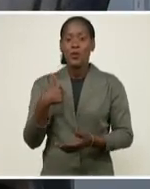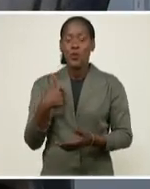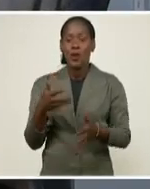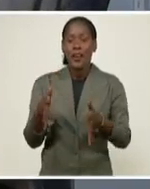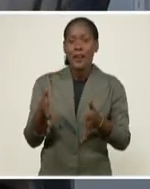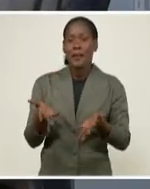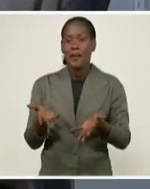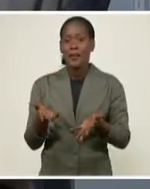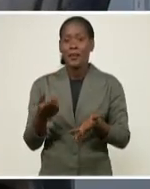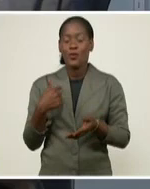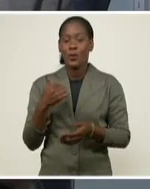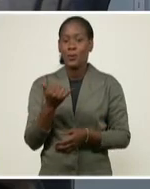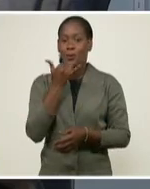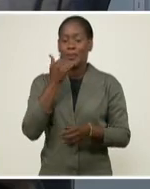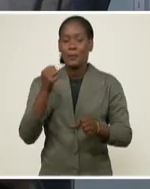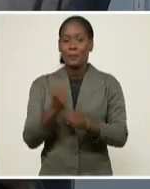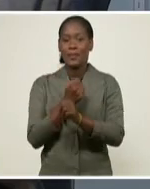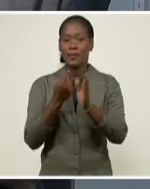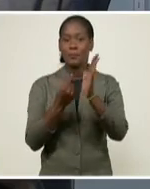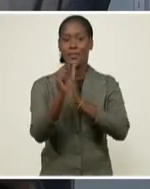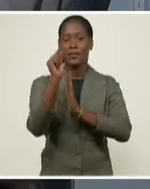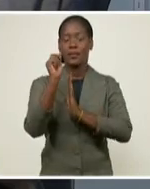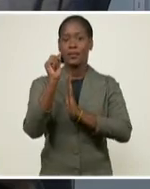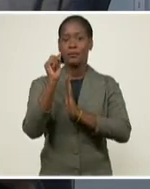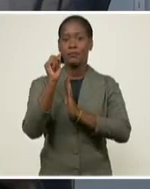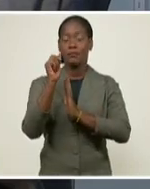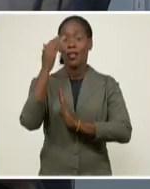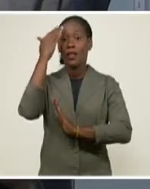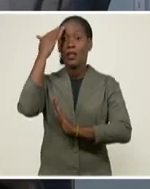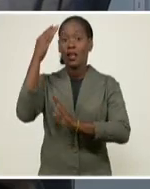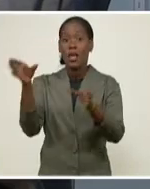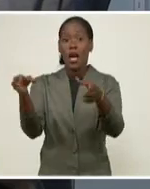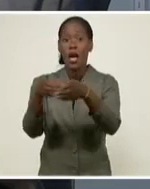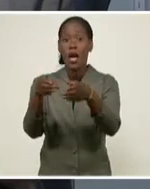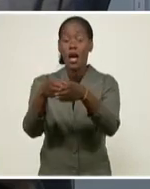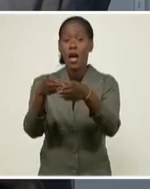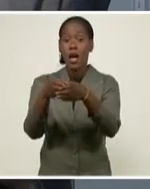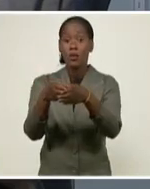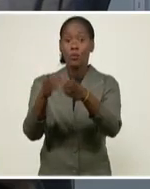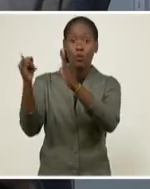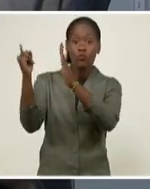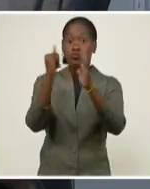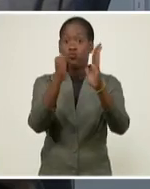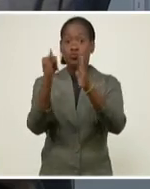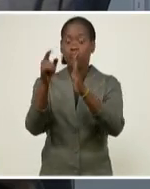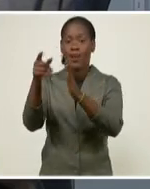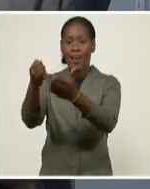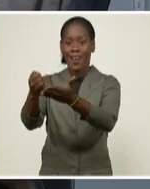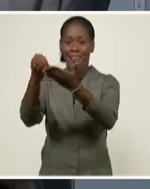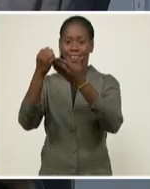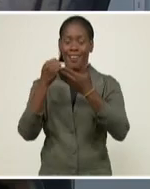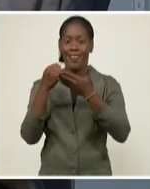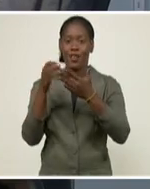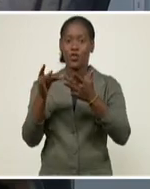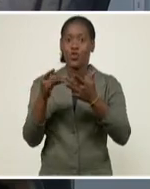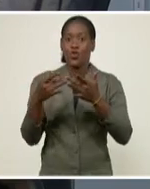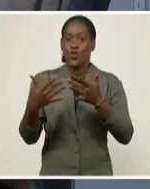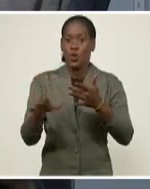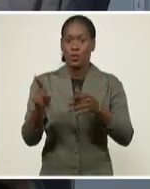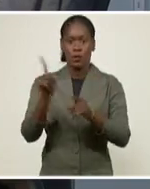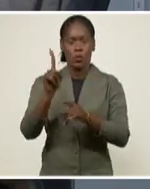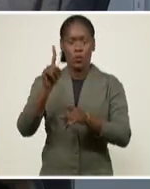tuve un error. Gracias al coordinador, al equipo de dirección de ese día, por suerte, que me dijeron,